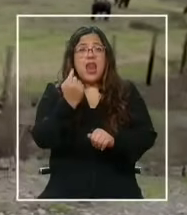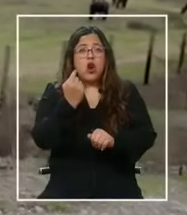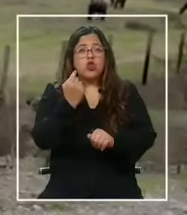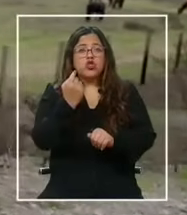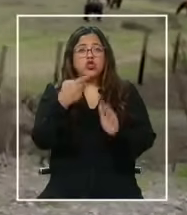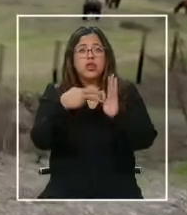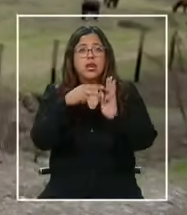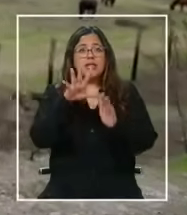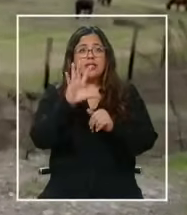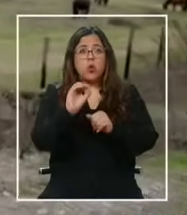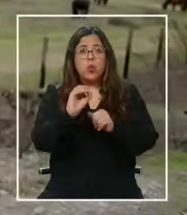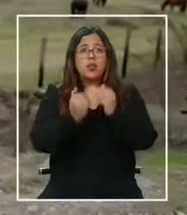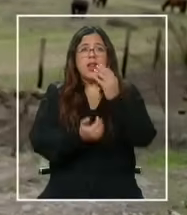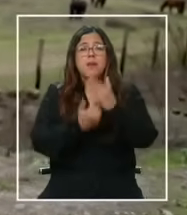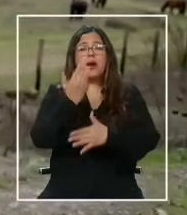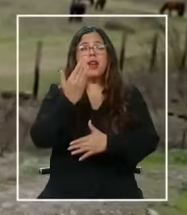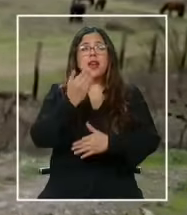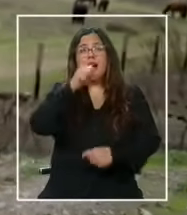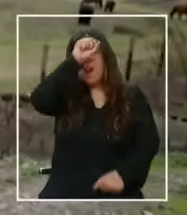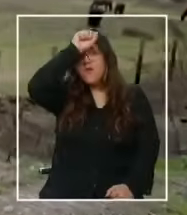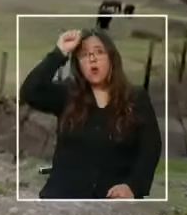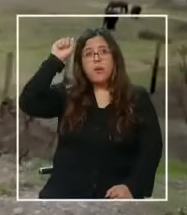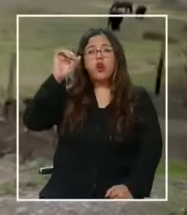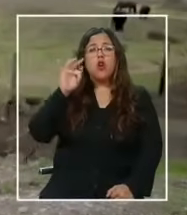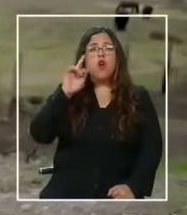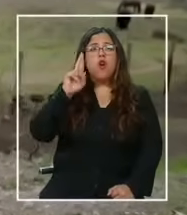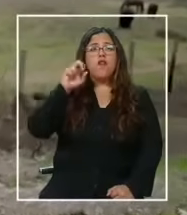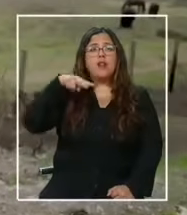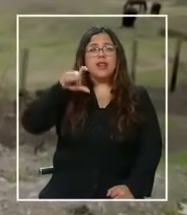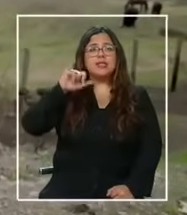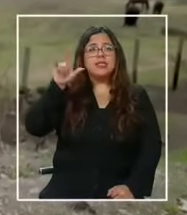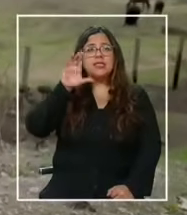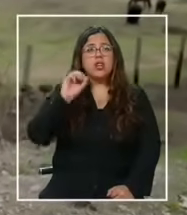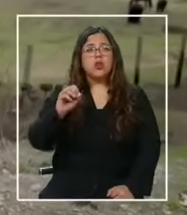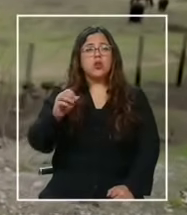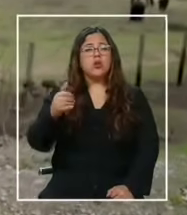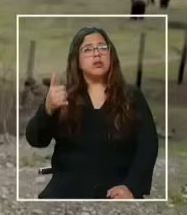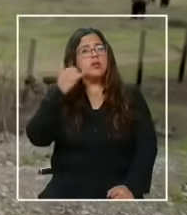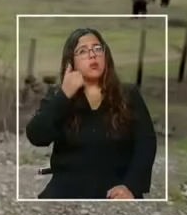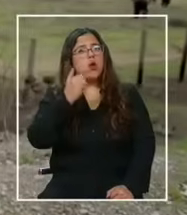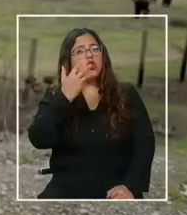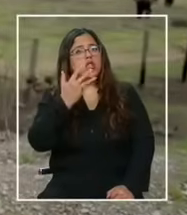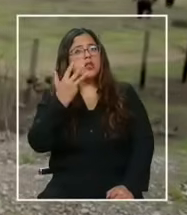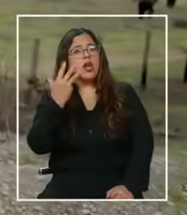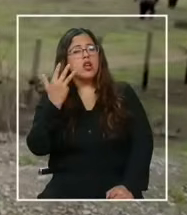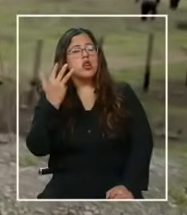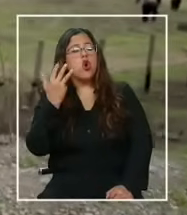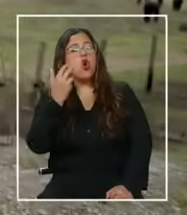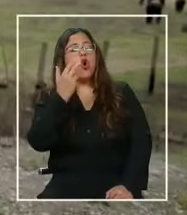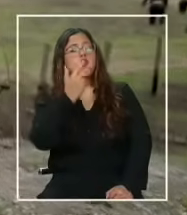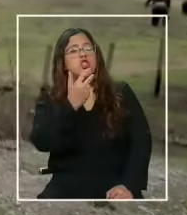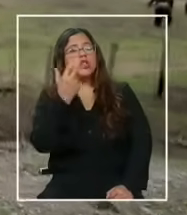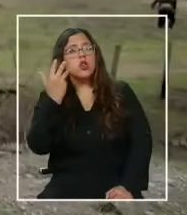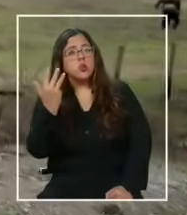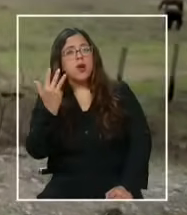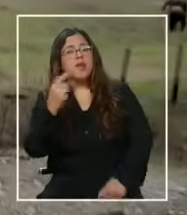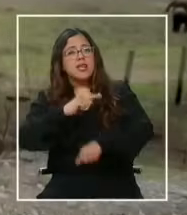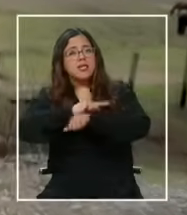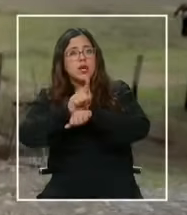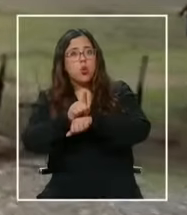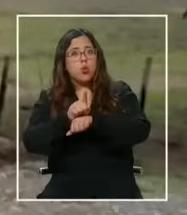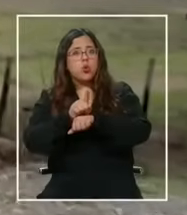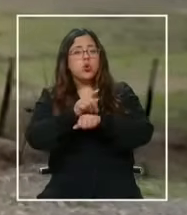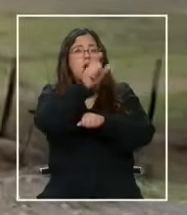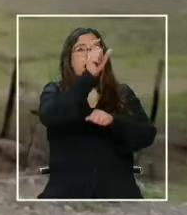de la mañana el bombero Francisco mondaca llamó durante 89 segundos por contacto telefónico al brigadista de